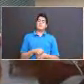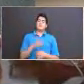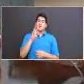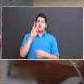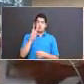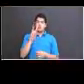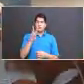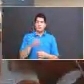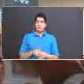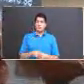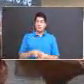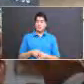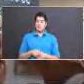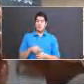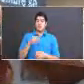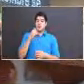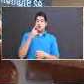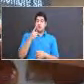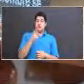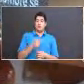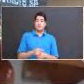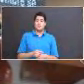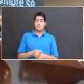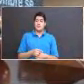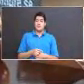dos. Uno es este.